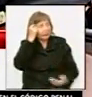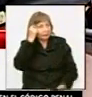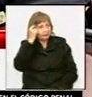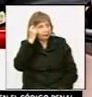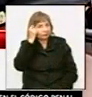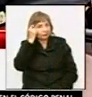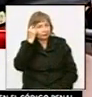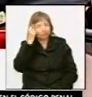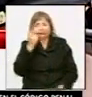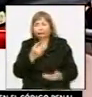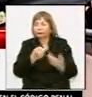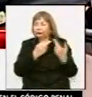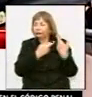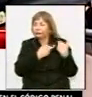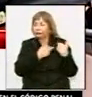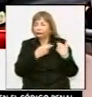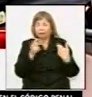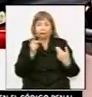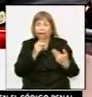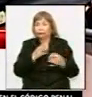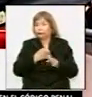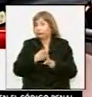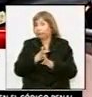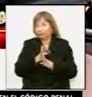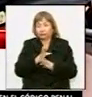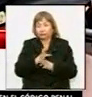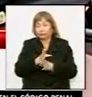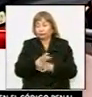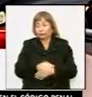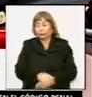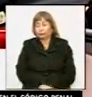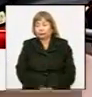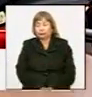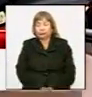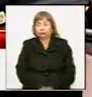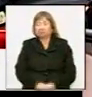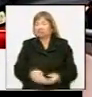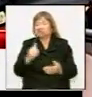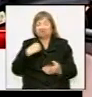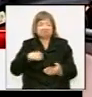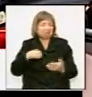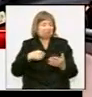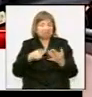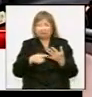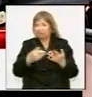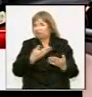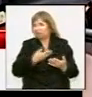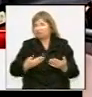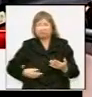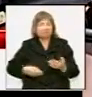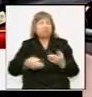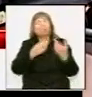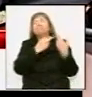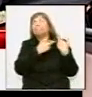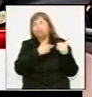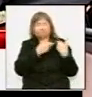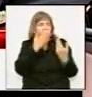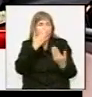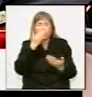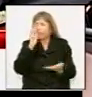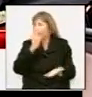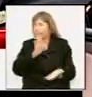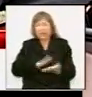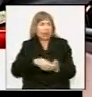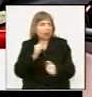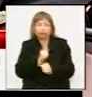que la responsabilidad no es directamente de la ministra, ni del alcalde, ni del gobernador. También hay responsabilidades de malos funcionarios